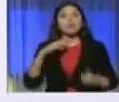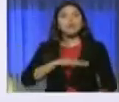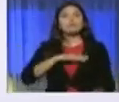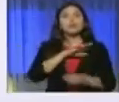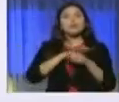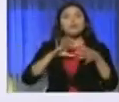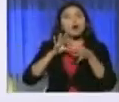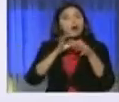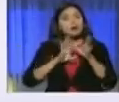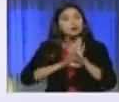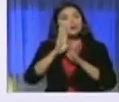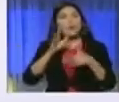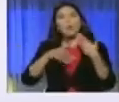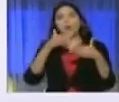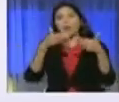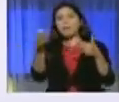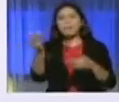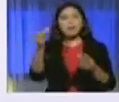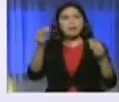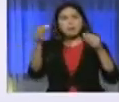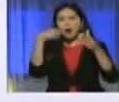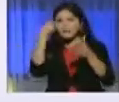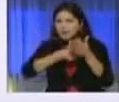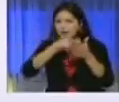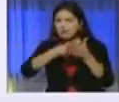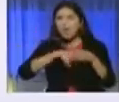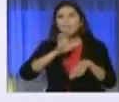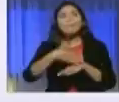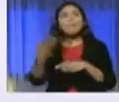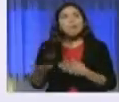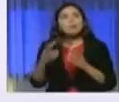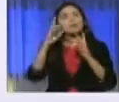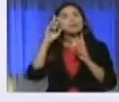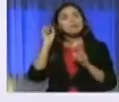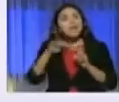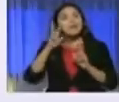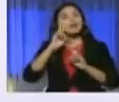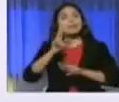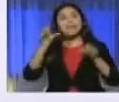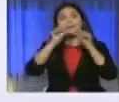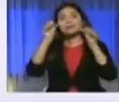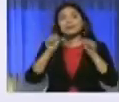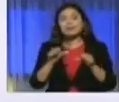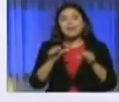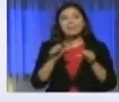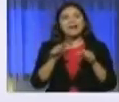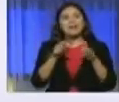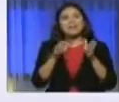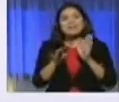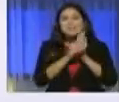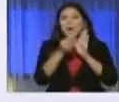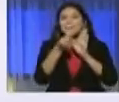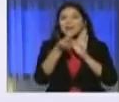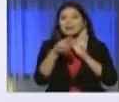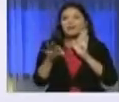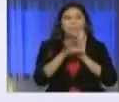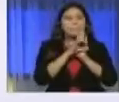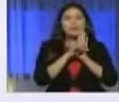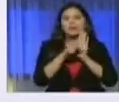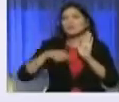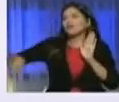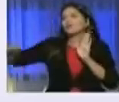soberano, elevando cada vez más la batalla porque se respeten los sistemas de fijación de costos y precios de todos los